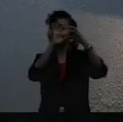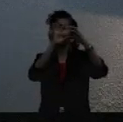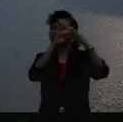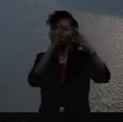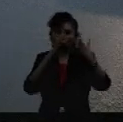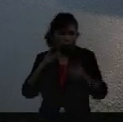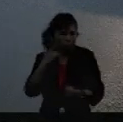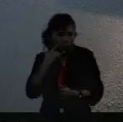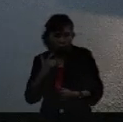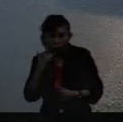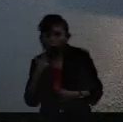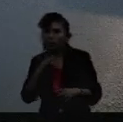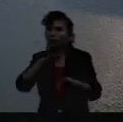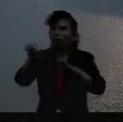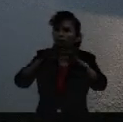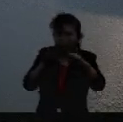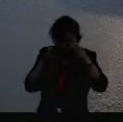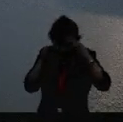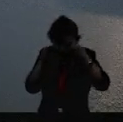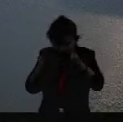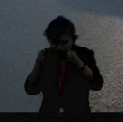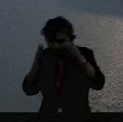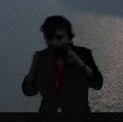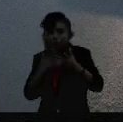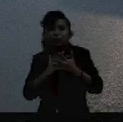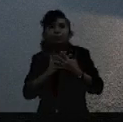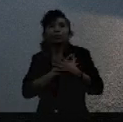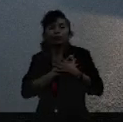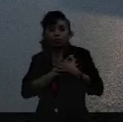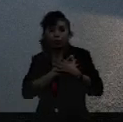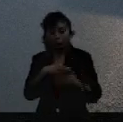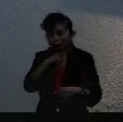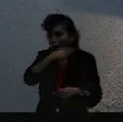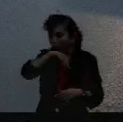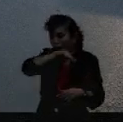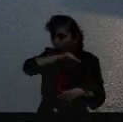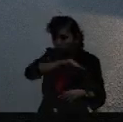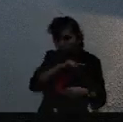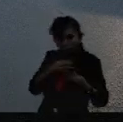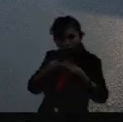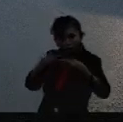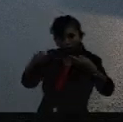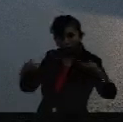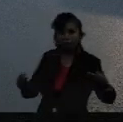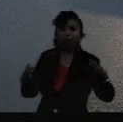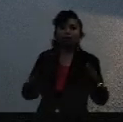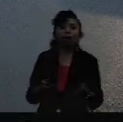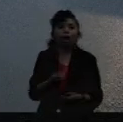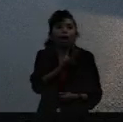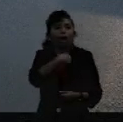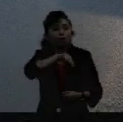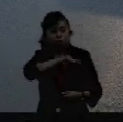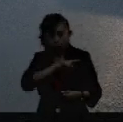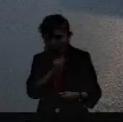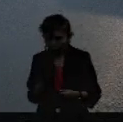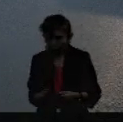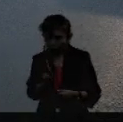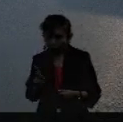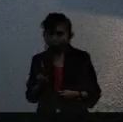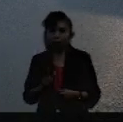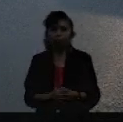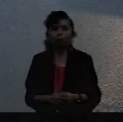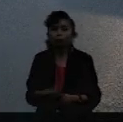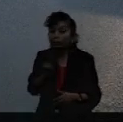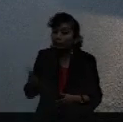por el esfuerzo el trabajo la dedicación y el amor a nuestra tierra el amor a nuestro pueblo por este